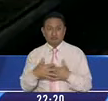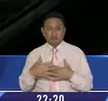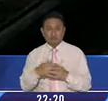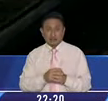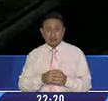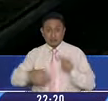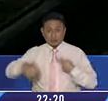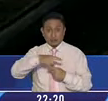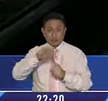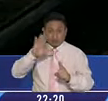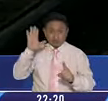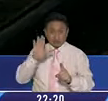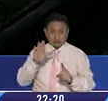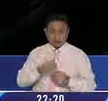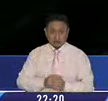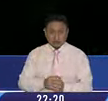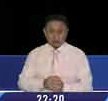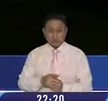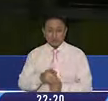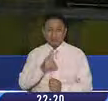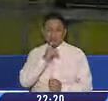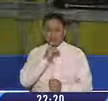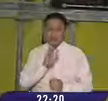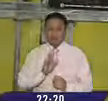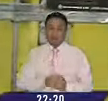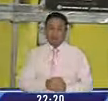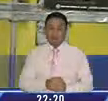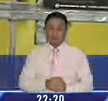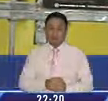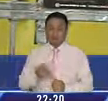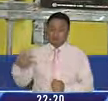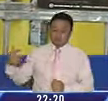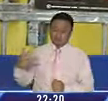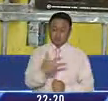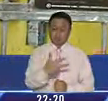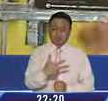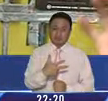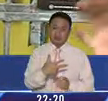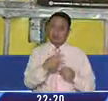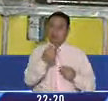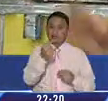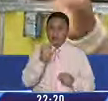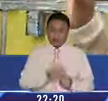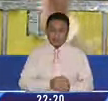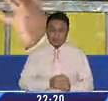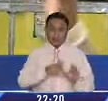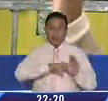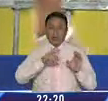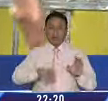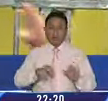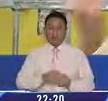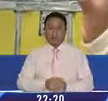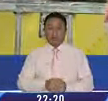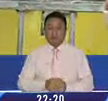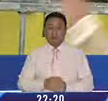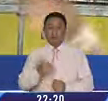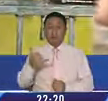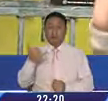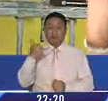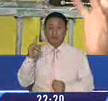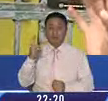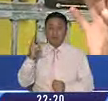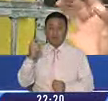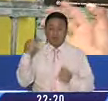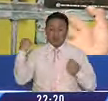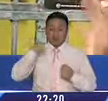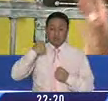que les hagan daño. Por eso no interceden. Paró de una, se frenó un carro. Y fue a arrancar, lo primerito que agarré es de la